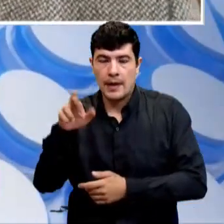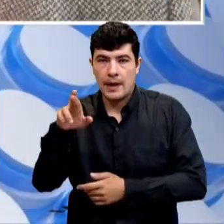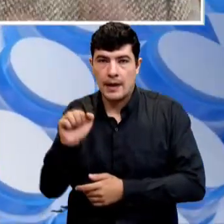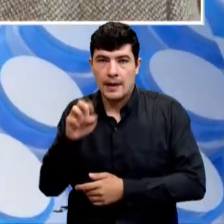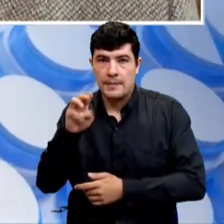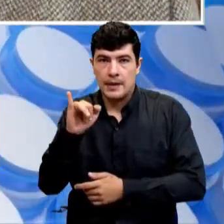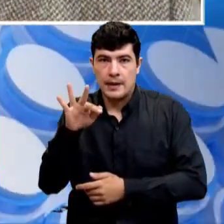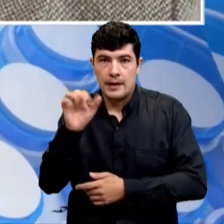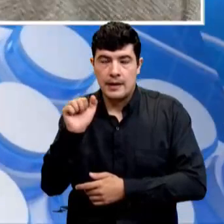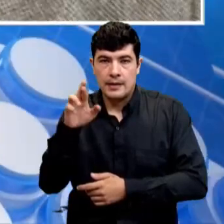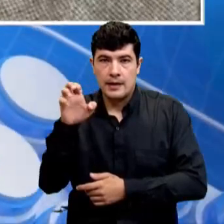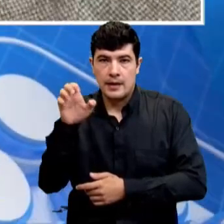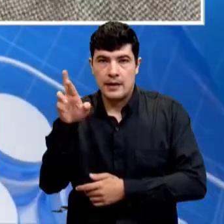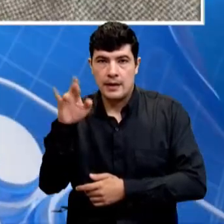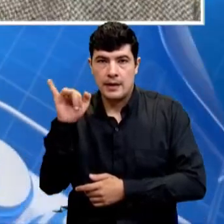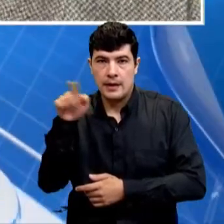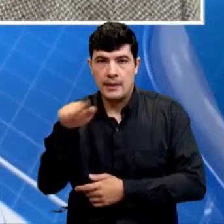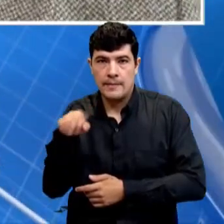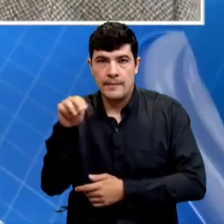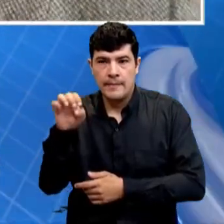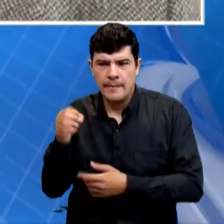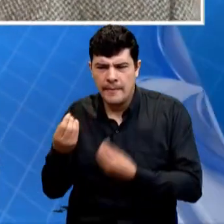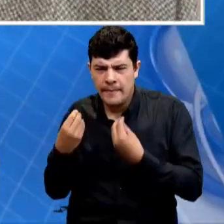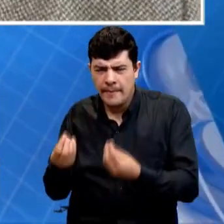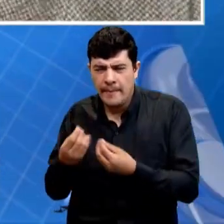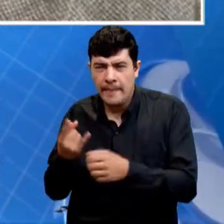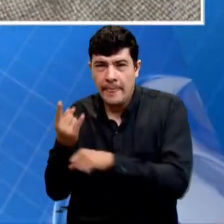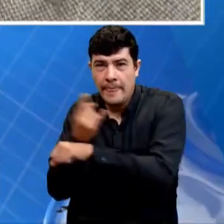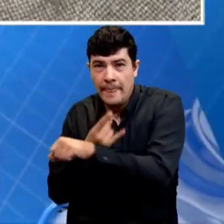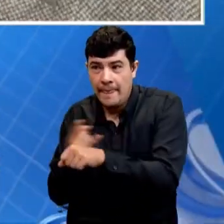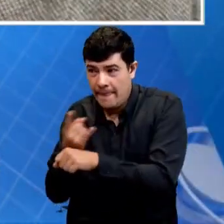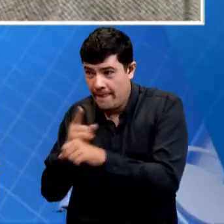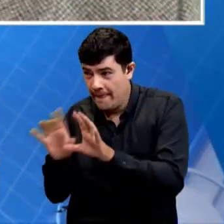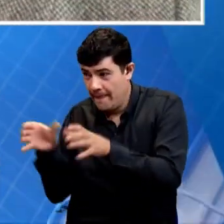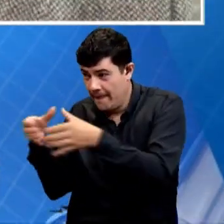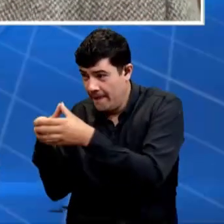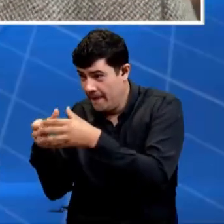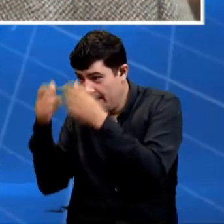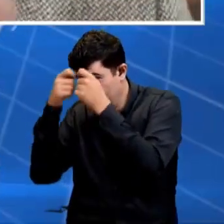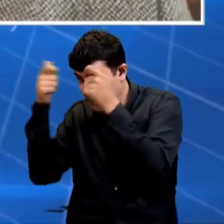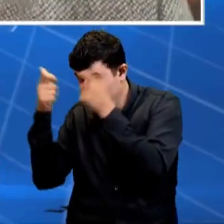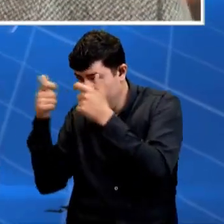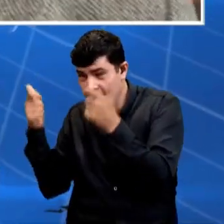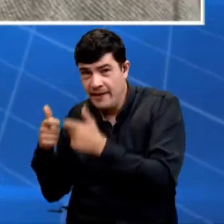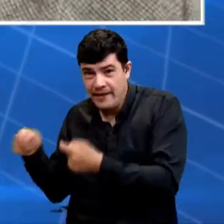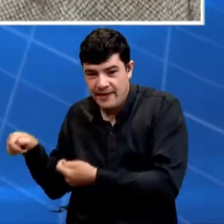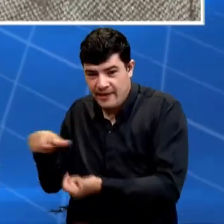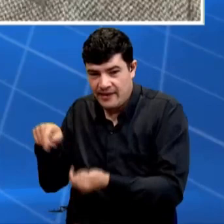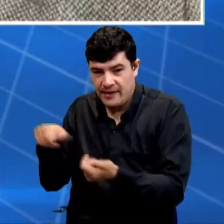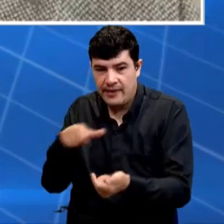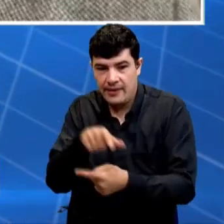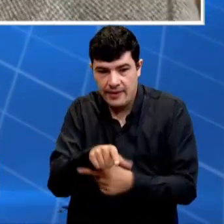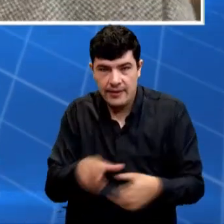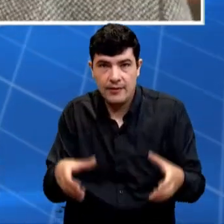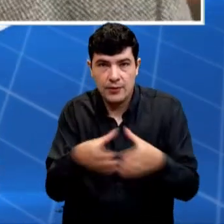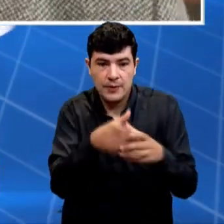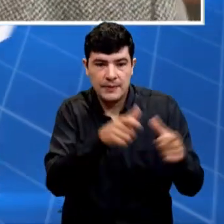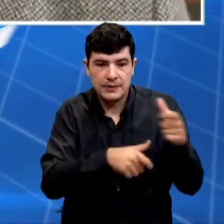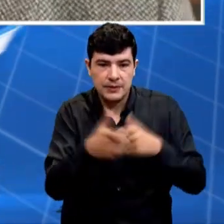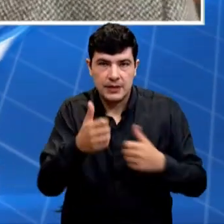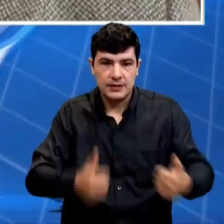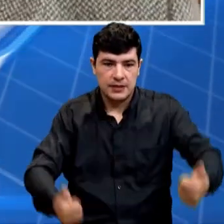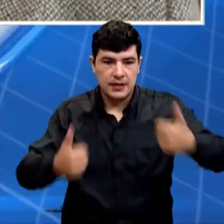fue simplemente un instrumento de sectores del Estado, no solamente para combatir la guerrilla,